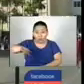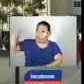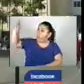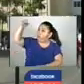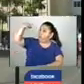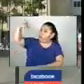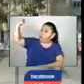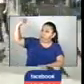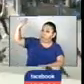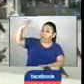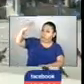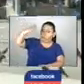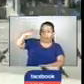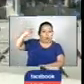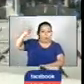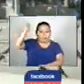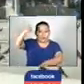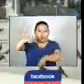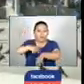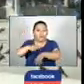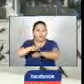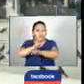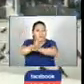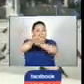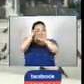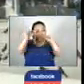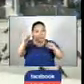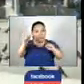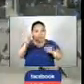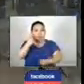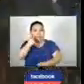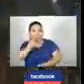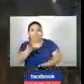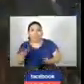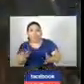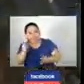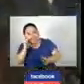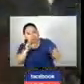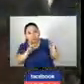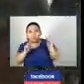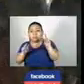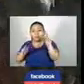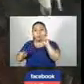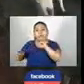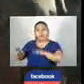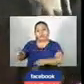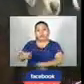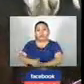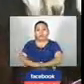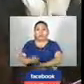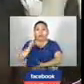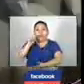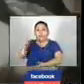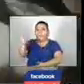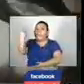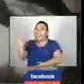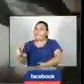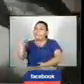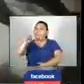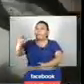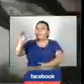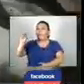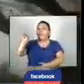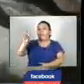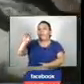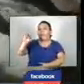sol se dejaron ver desde temprano y entre todo lo que dejan al descubierto está Ovidio Ramírez